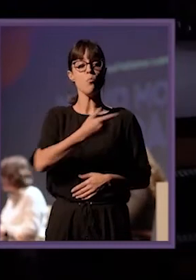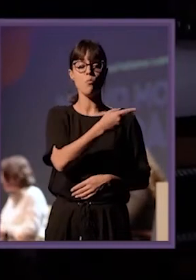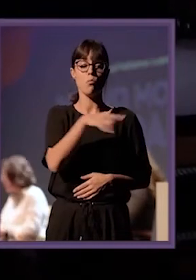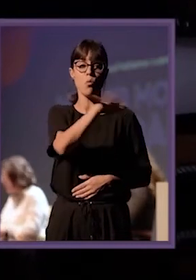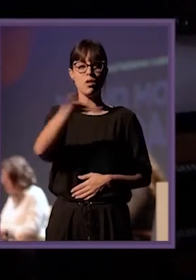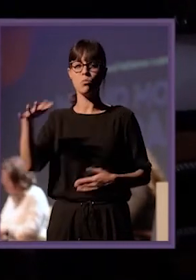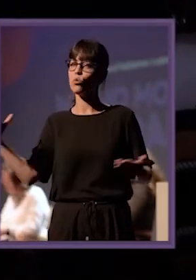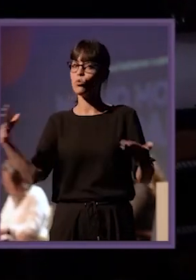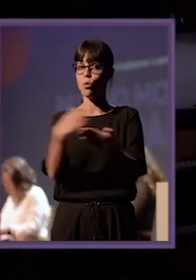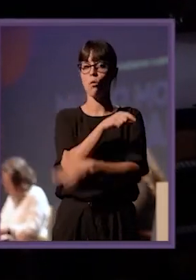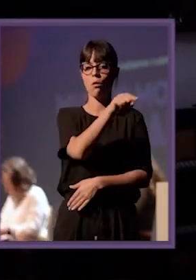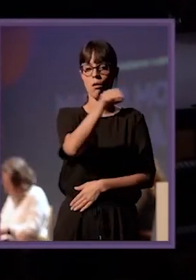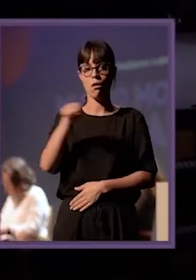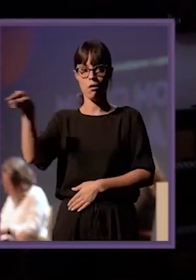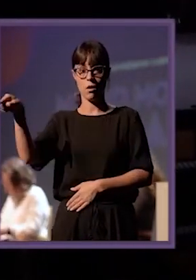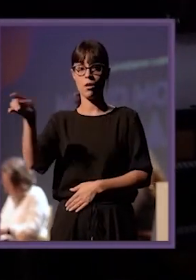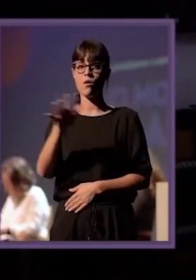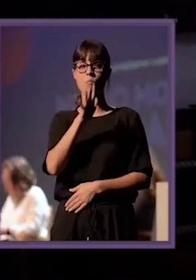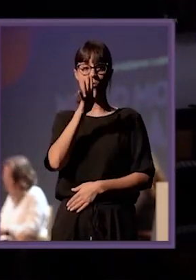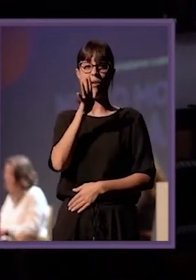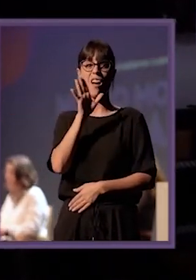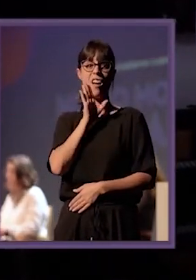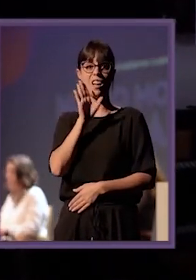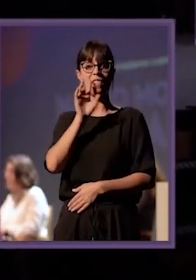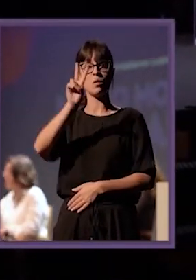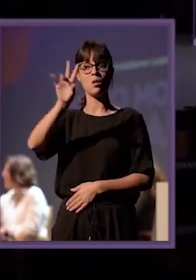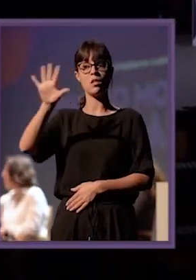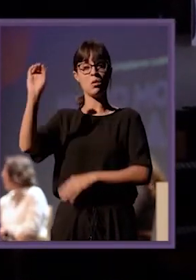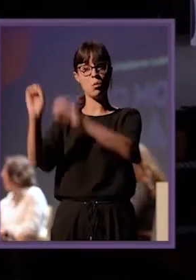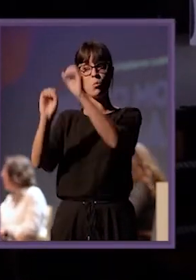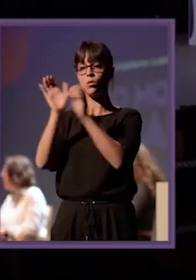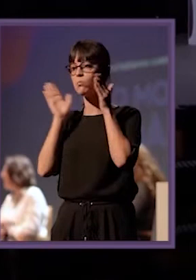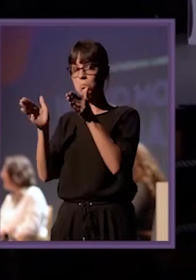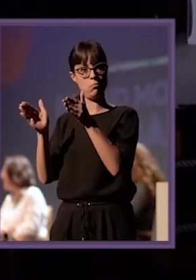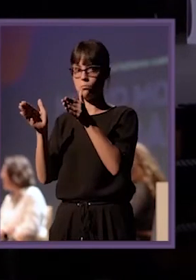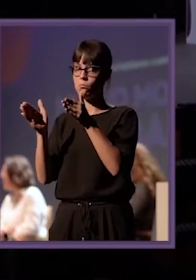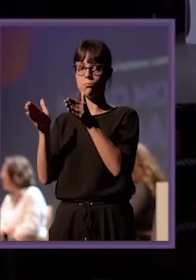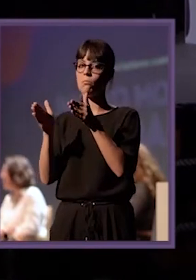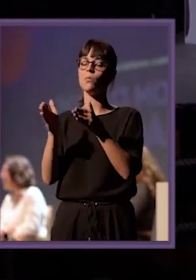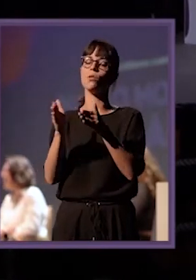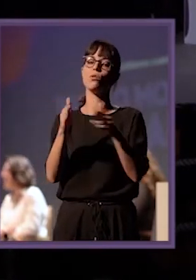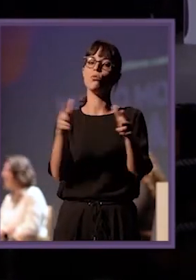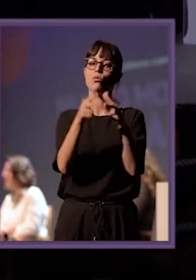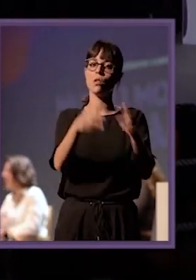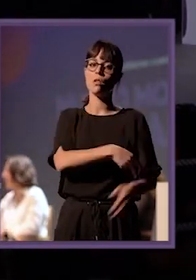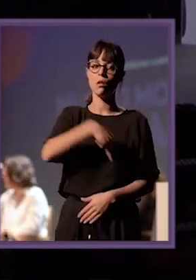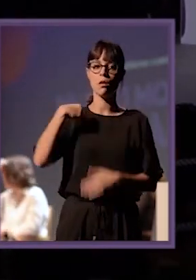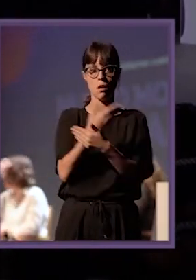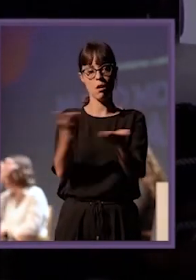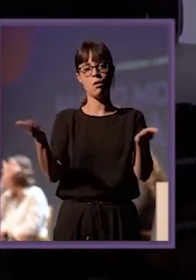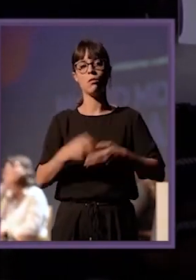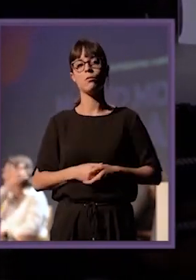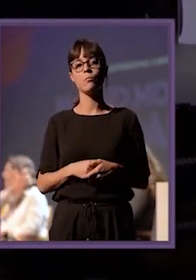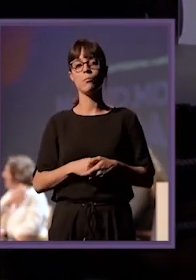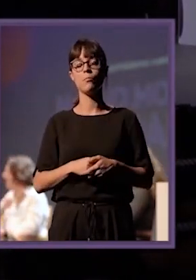ese 25% de la ciudadanía. Si las personas que estamos hoy aquí tenemos un poquito de suerte, las que nos